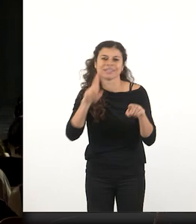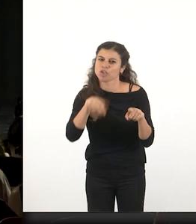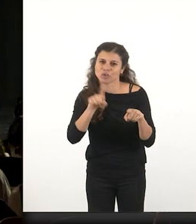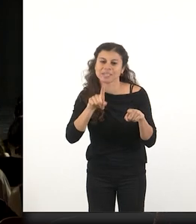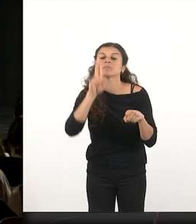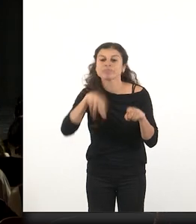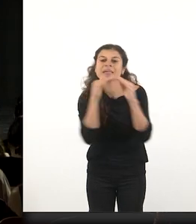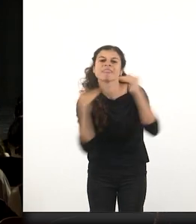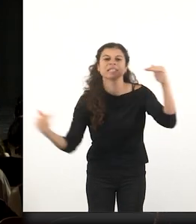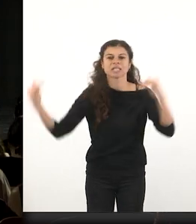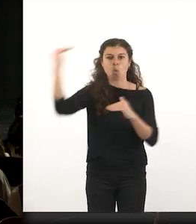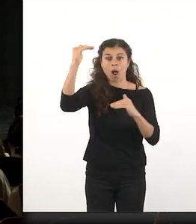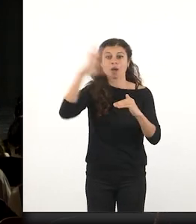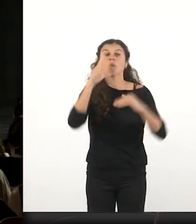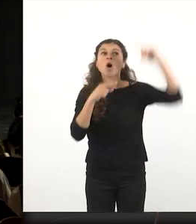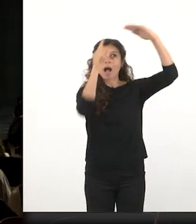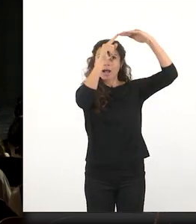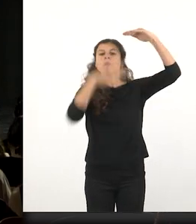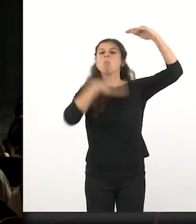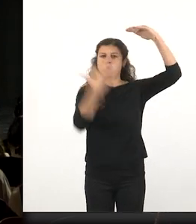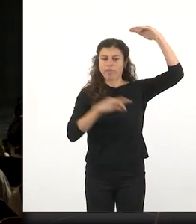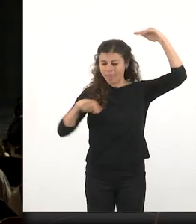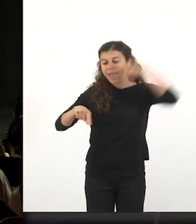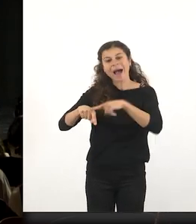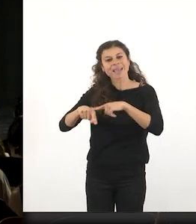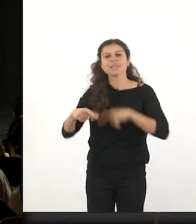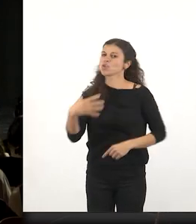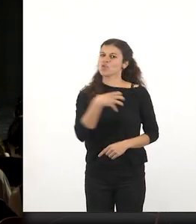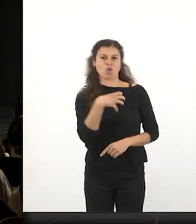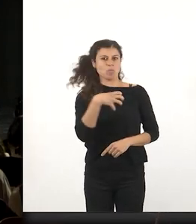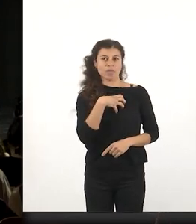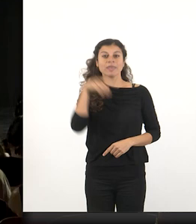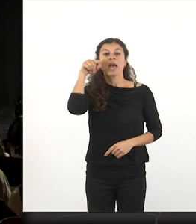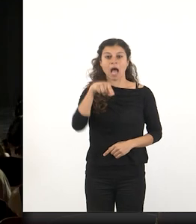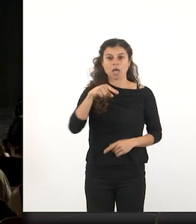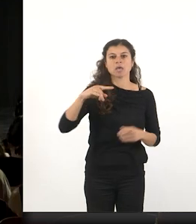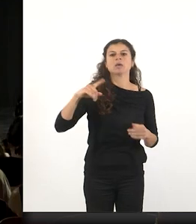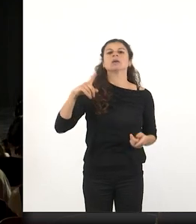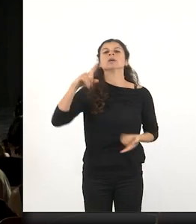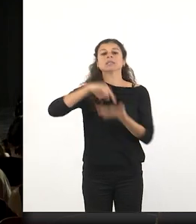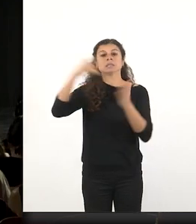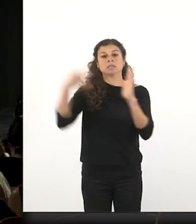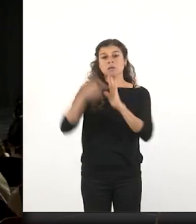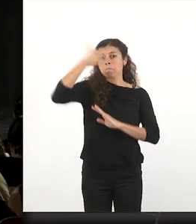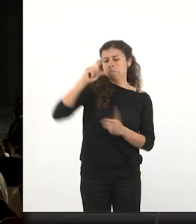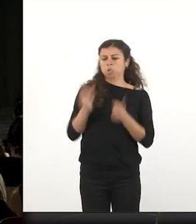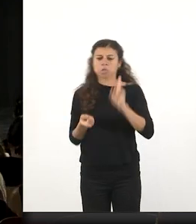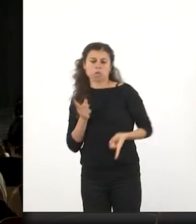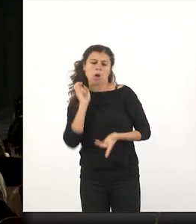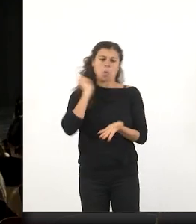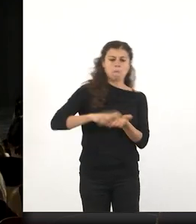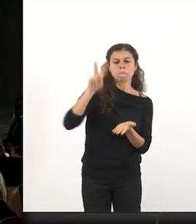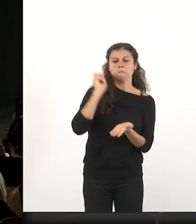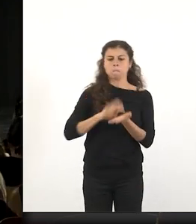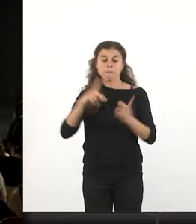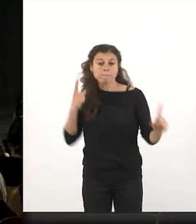desigual, porque aquí se puede y aquí no se puede. Y en esta desigualdad que se montó el patriarcado, iba un día en solitario caminando por la calle, se